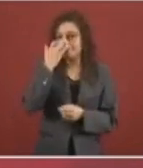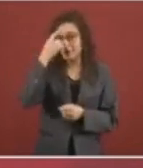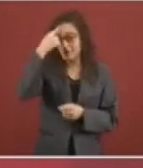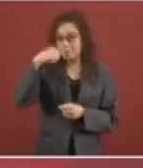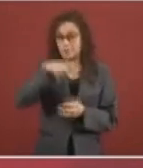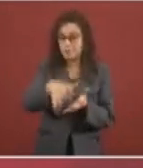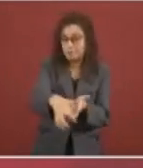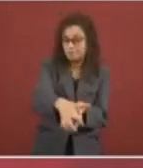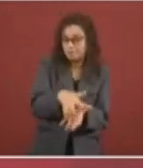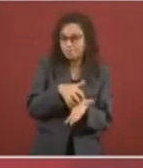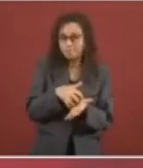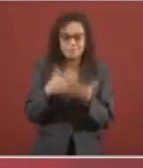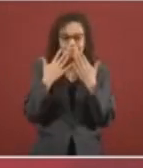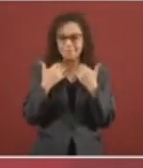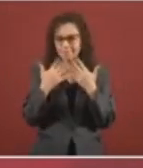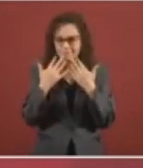austeridad.